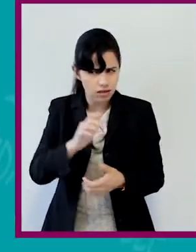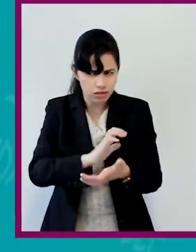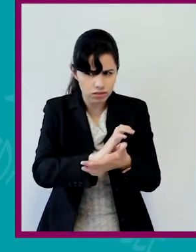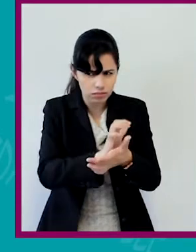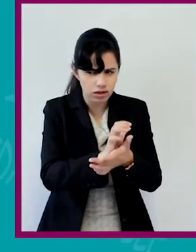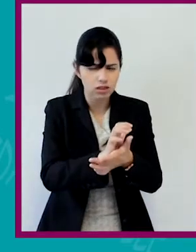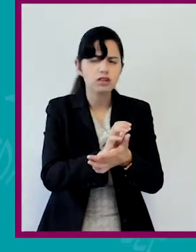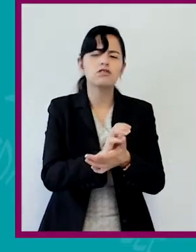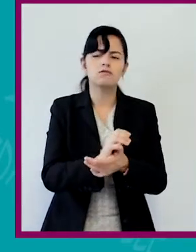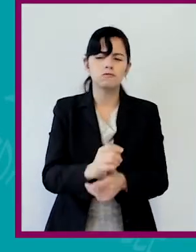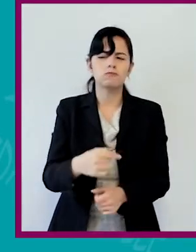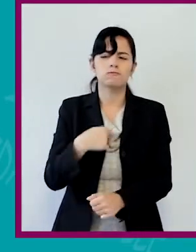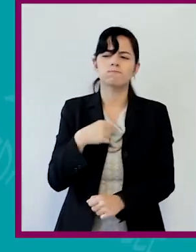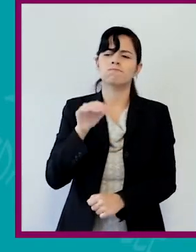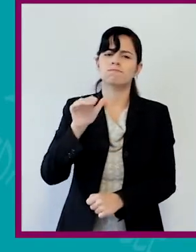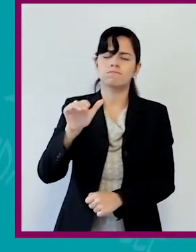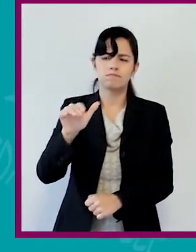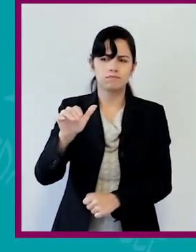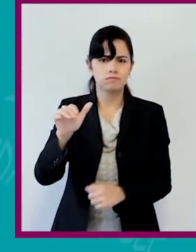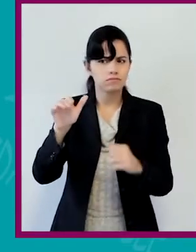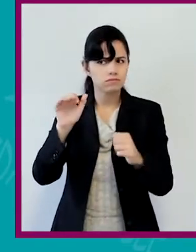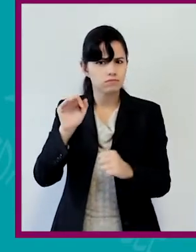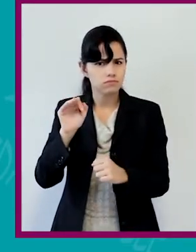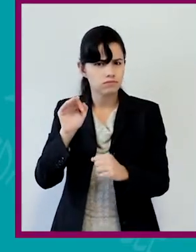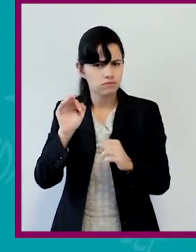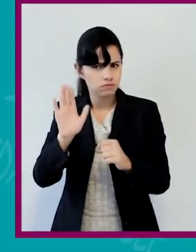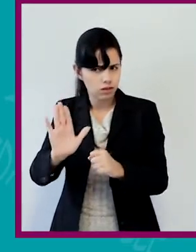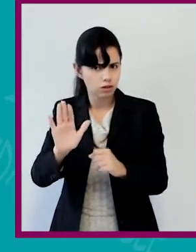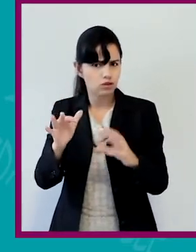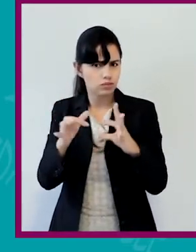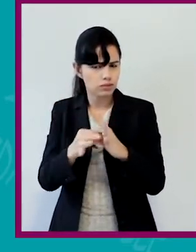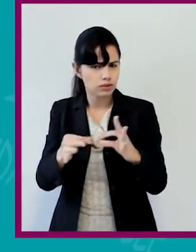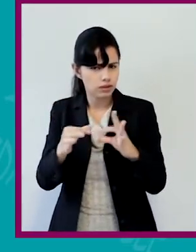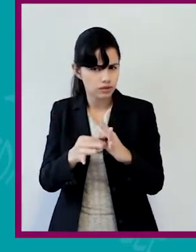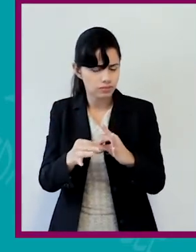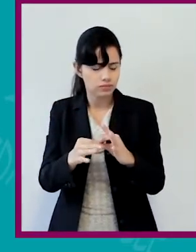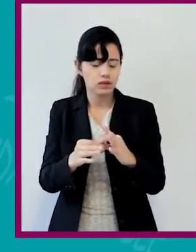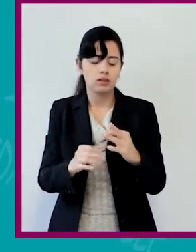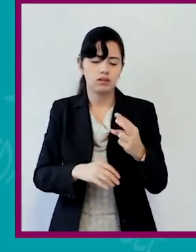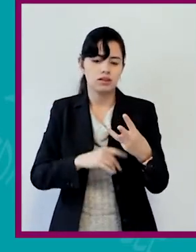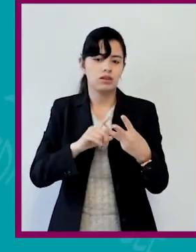la inclusión. Es decir, aquellas personas que tienen una cierta